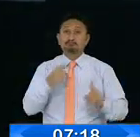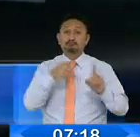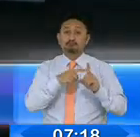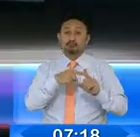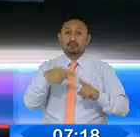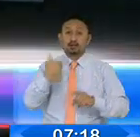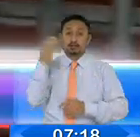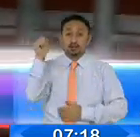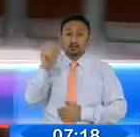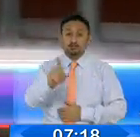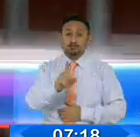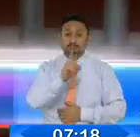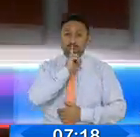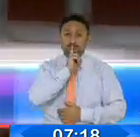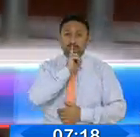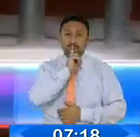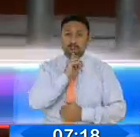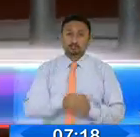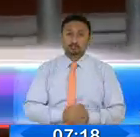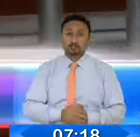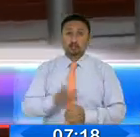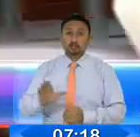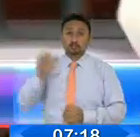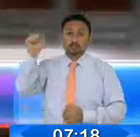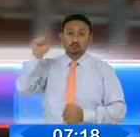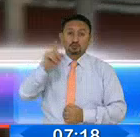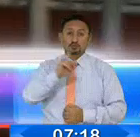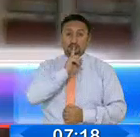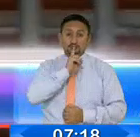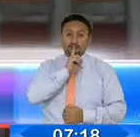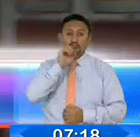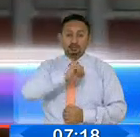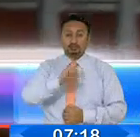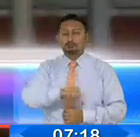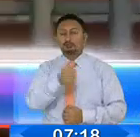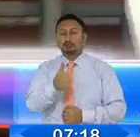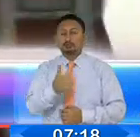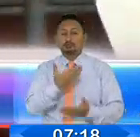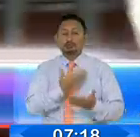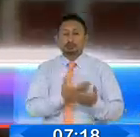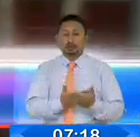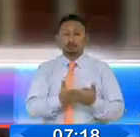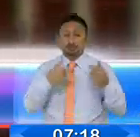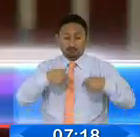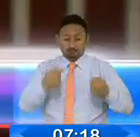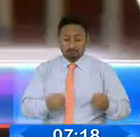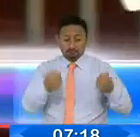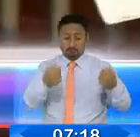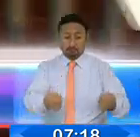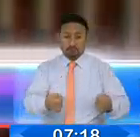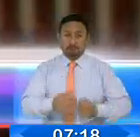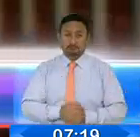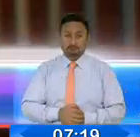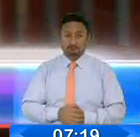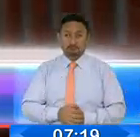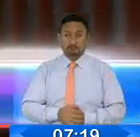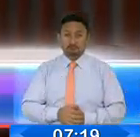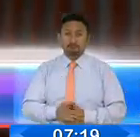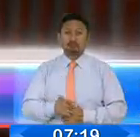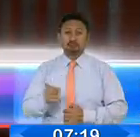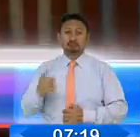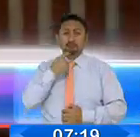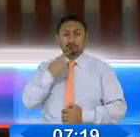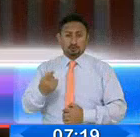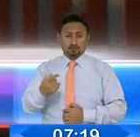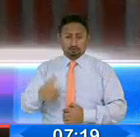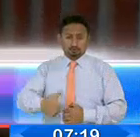el silencio. No, él se acogió el derecho al silencio, pero teníamos otros elementos de convicción que fueron aportados en la audiencia. ¿Y mencionó el arma que encontraron, la